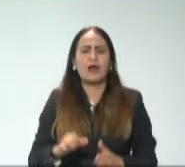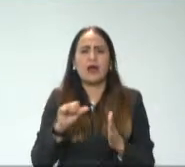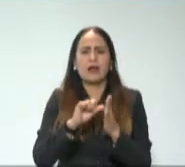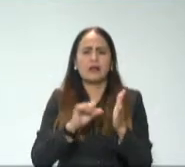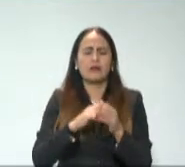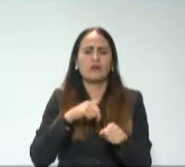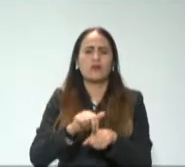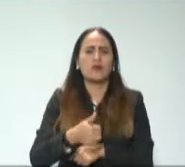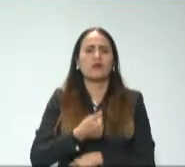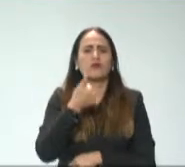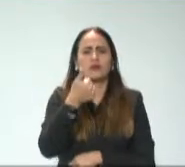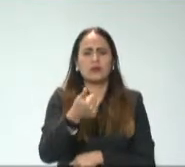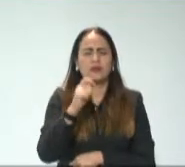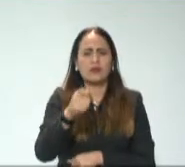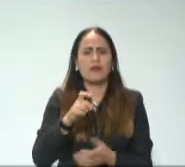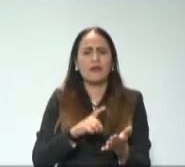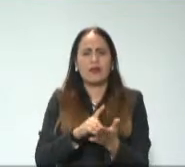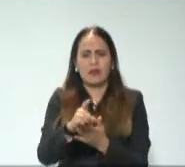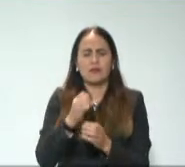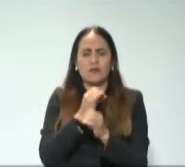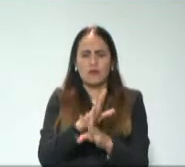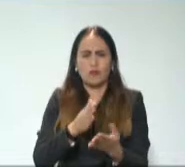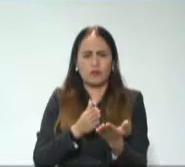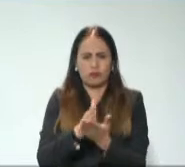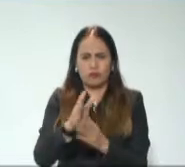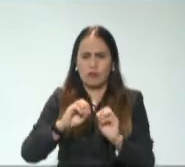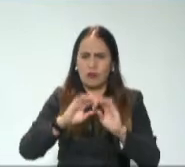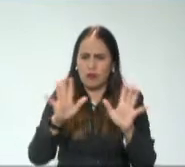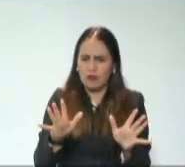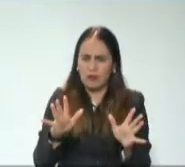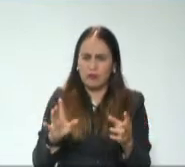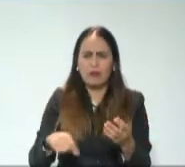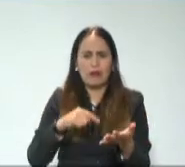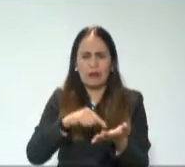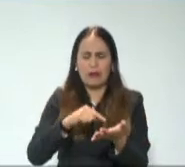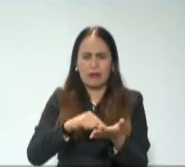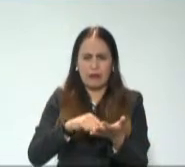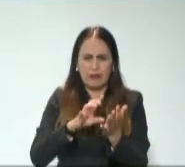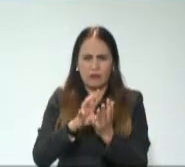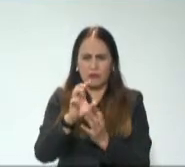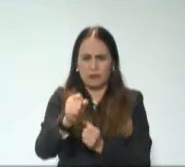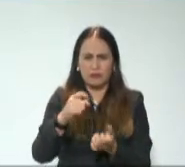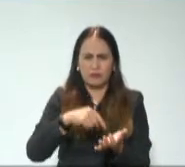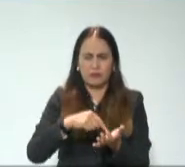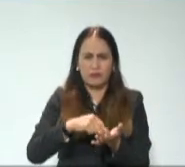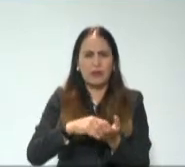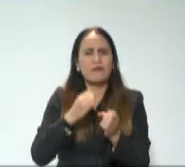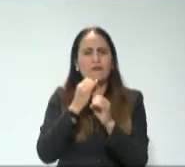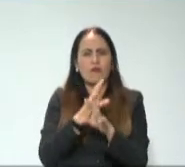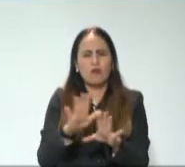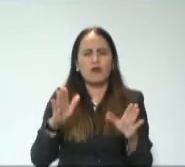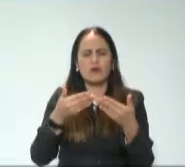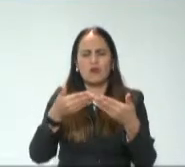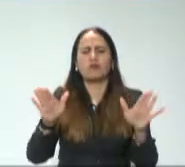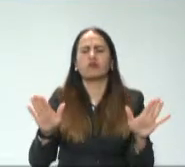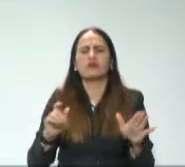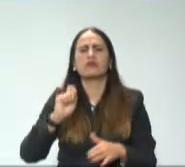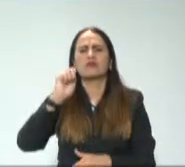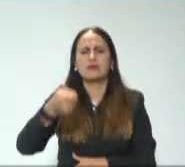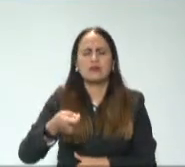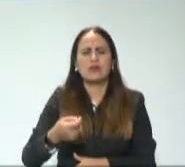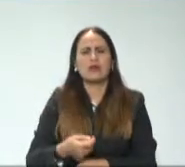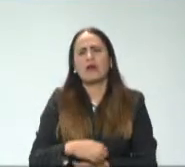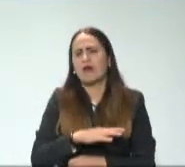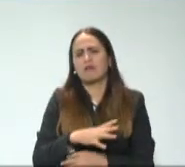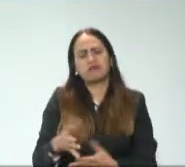sexto reconoce el derecho de acceso a la información pública el texto constitucional considera como información pública toda aquella que se